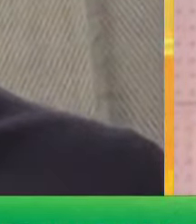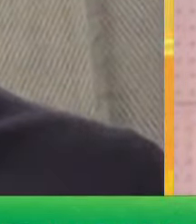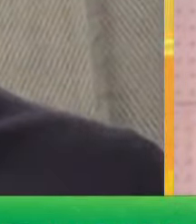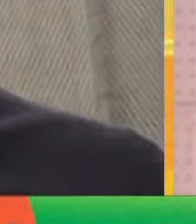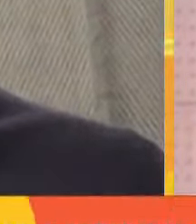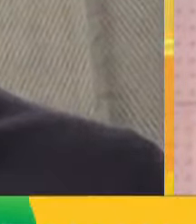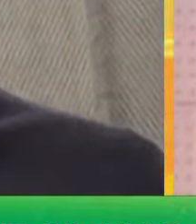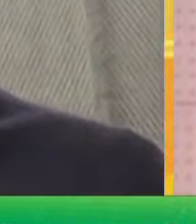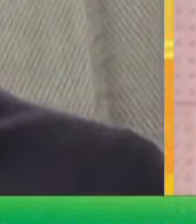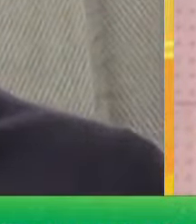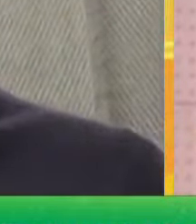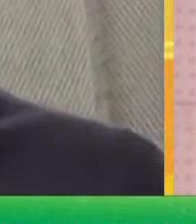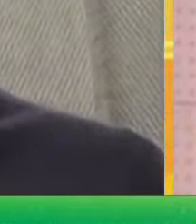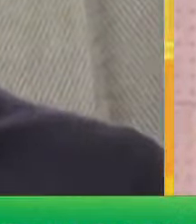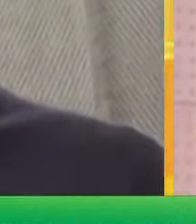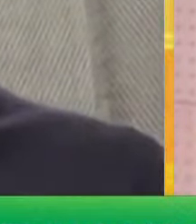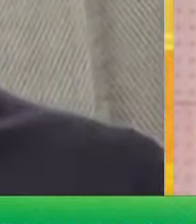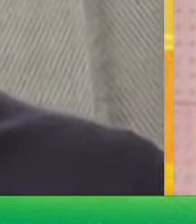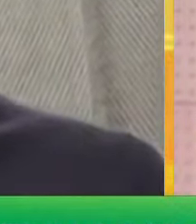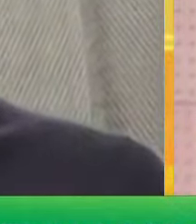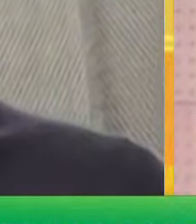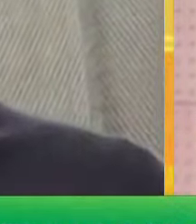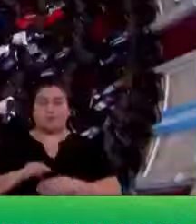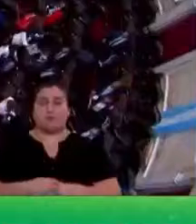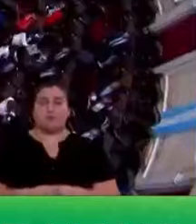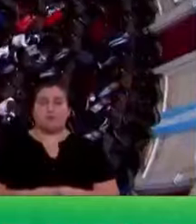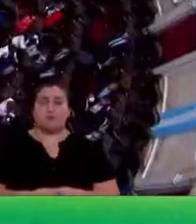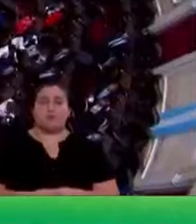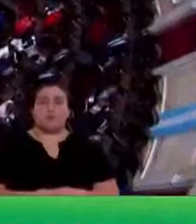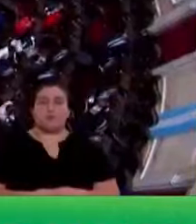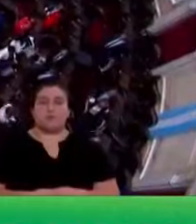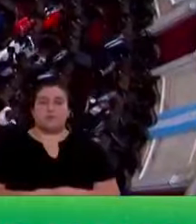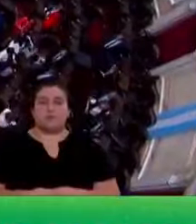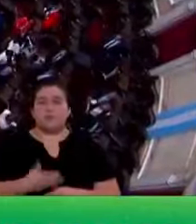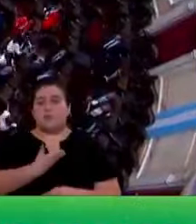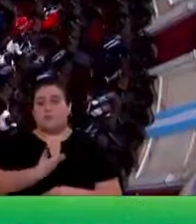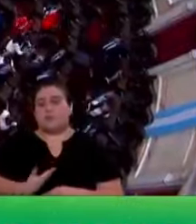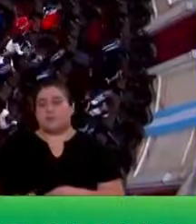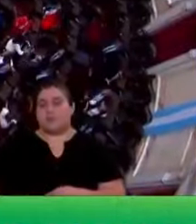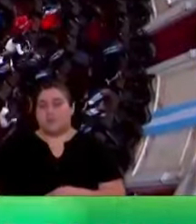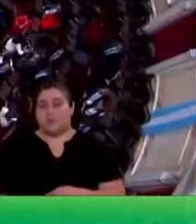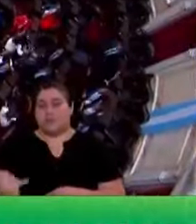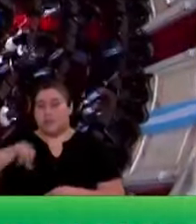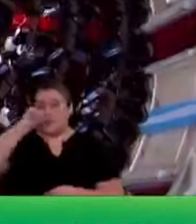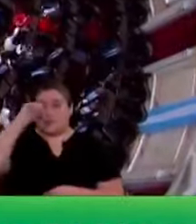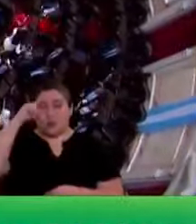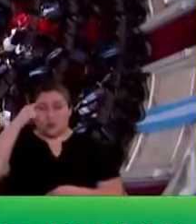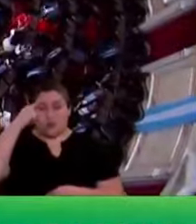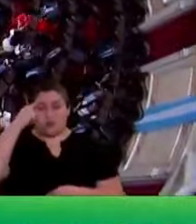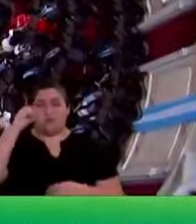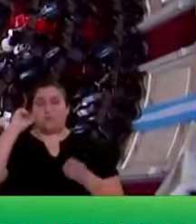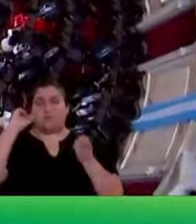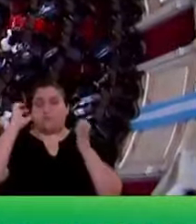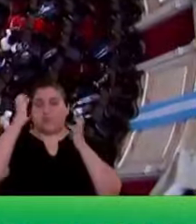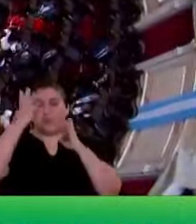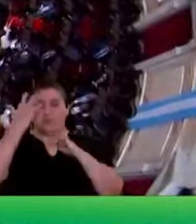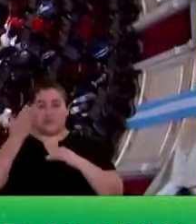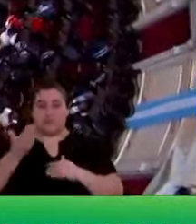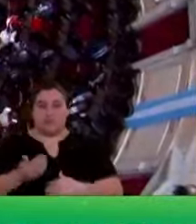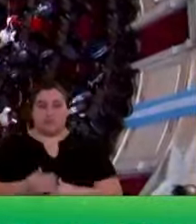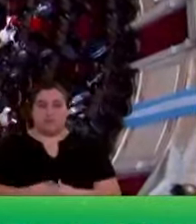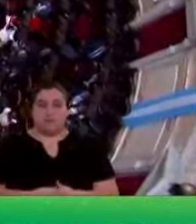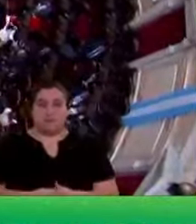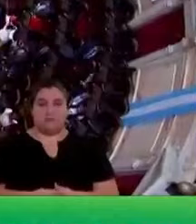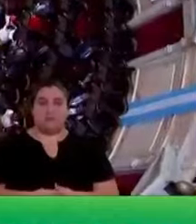licitaciones que se habían hecho en el gobierno anterior. Yo recibí una provincia económica y financieramente devastada y logramos, gracias a